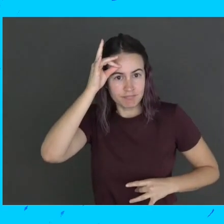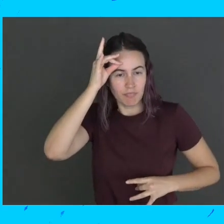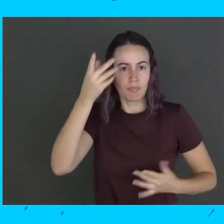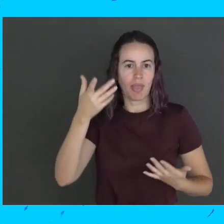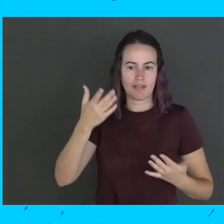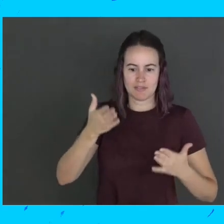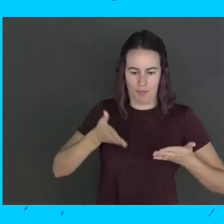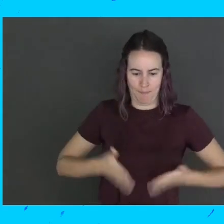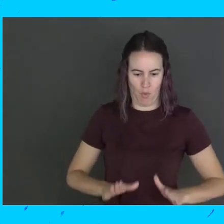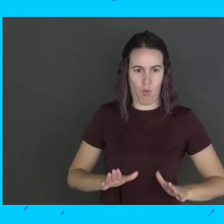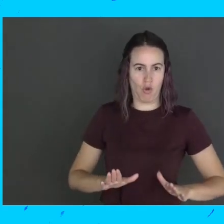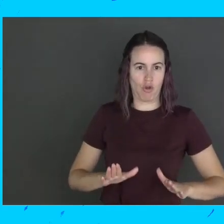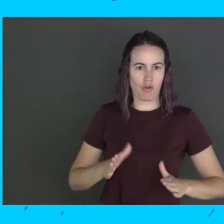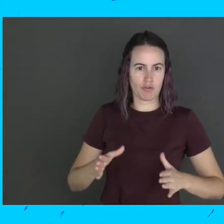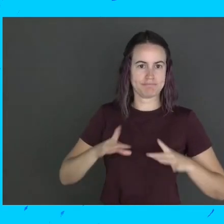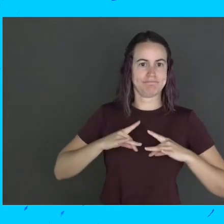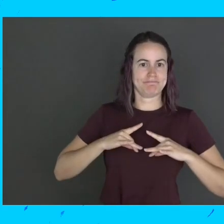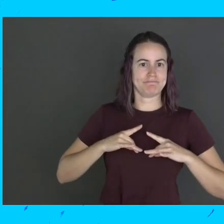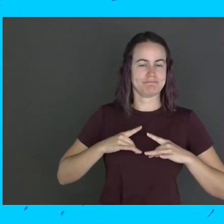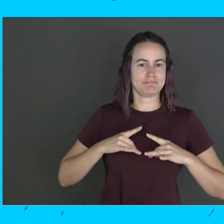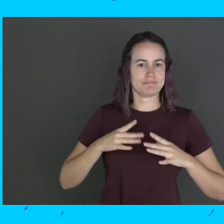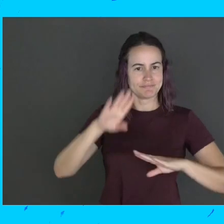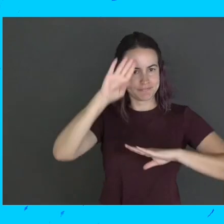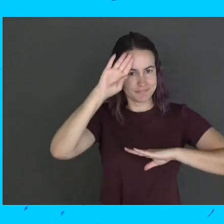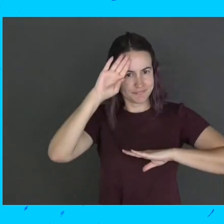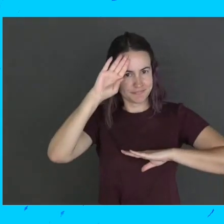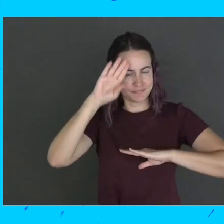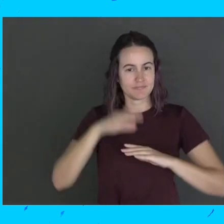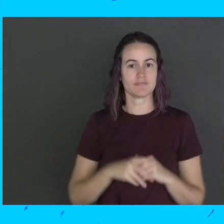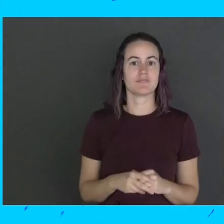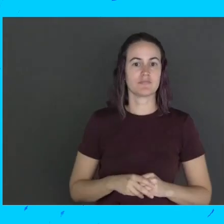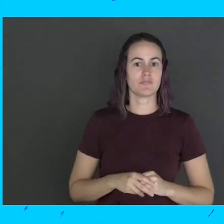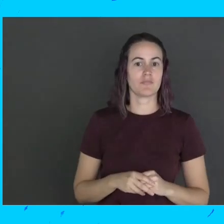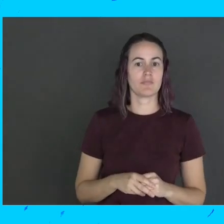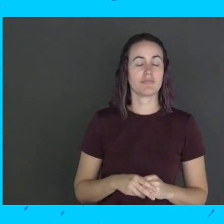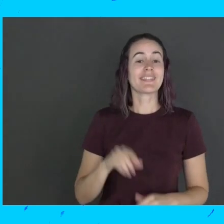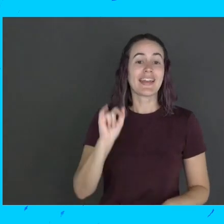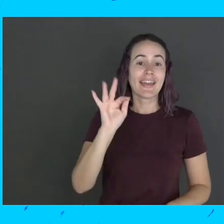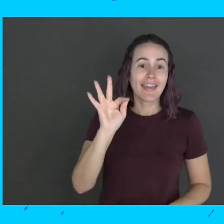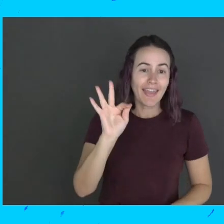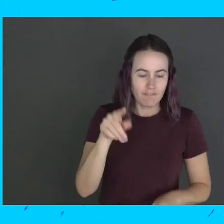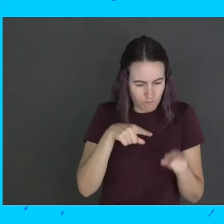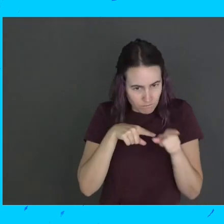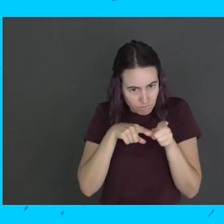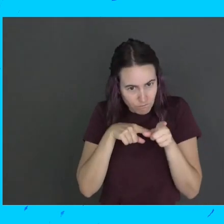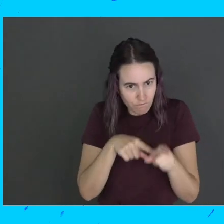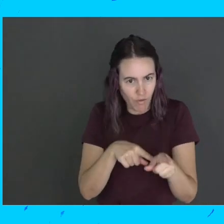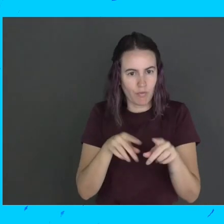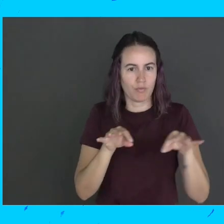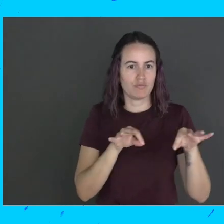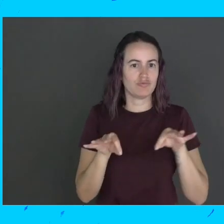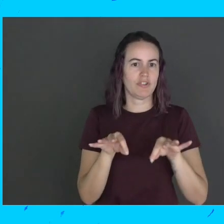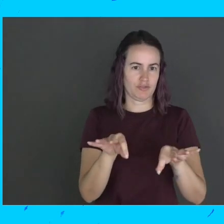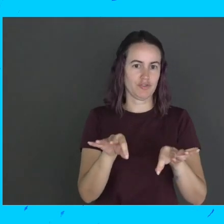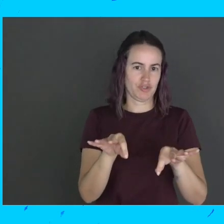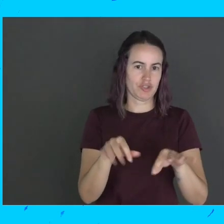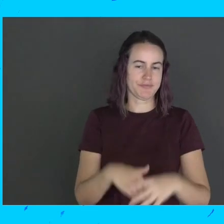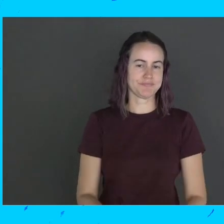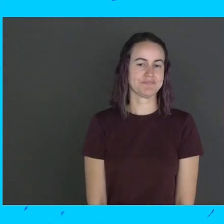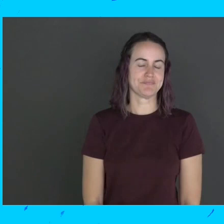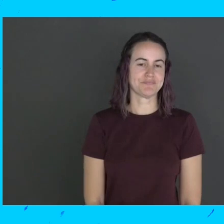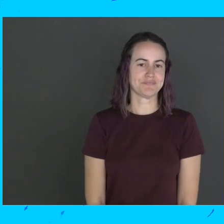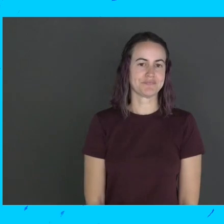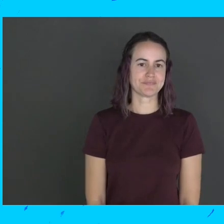movimientos vamos a necesitar para darnos cuenta que eso no puede ser nuestra aventura? ¿Cuántos poemas antes que le demos una oportunidad a los jóvenes